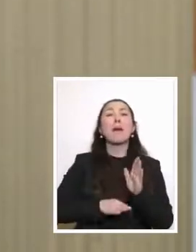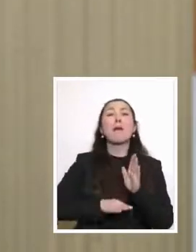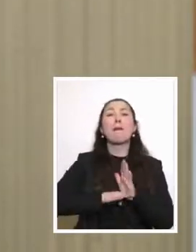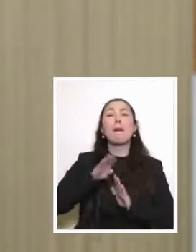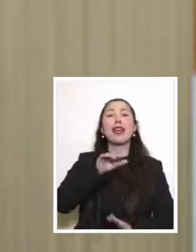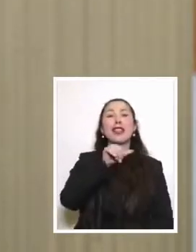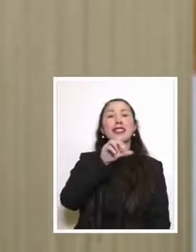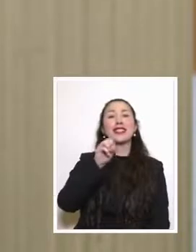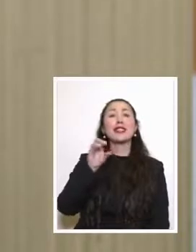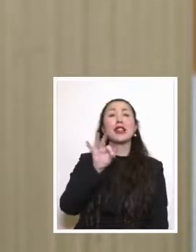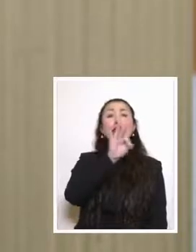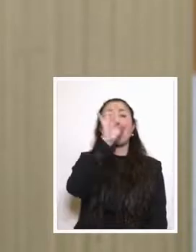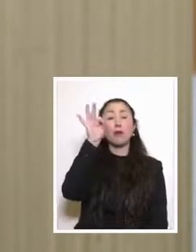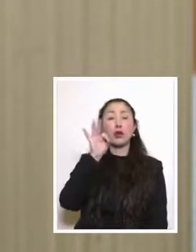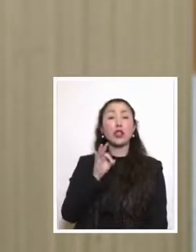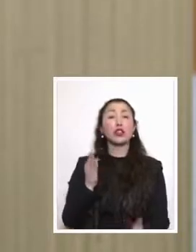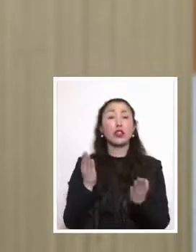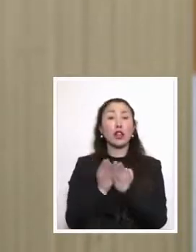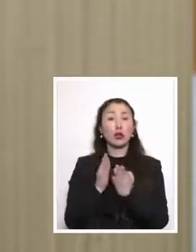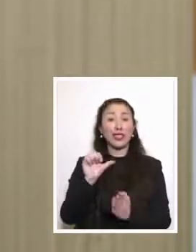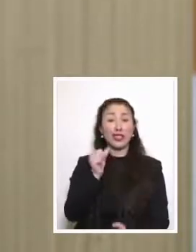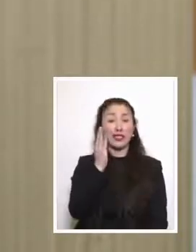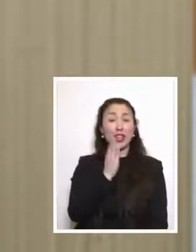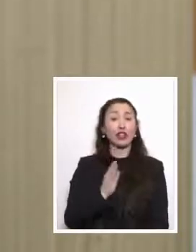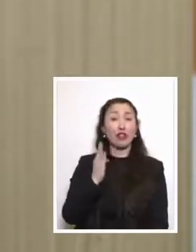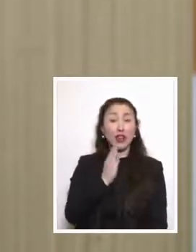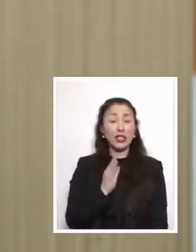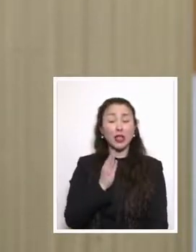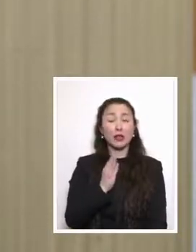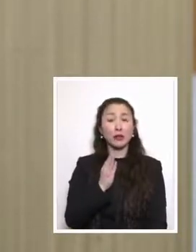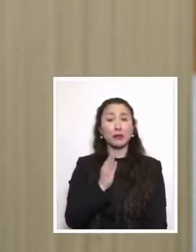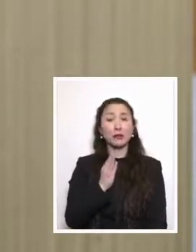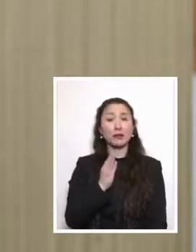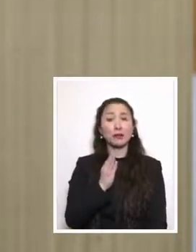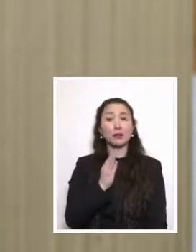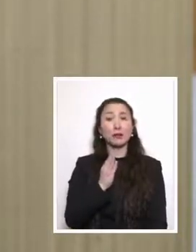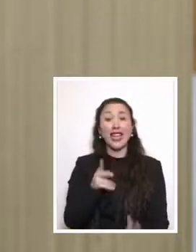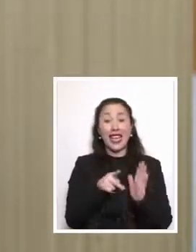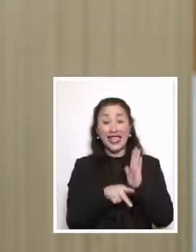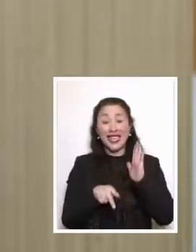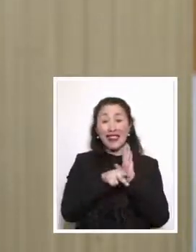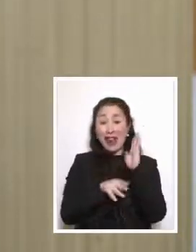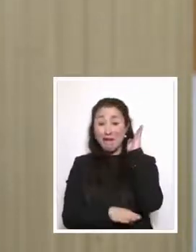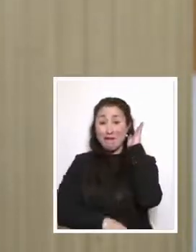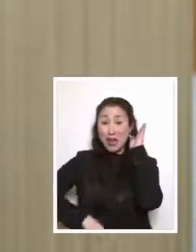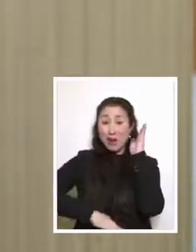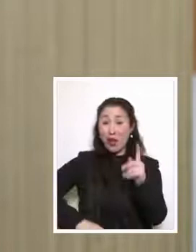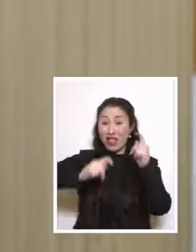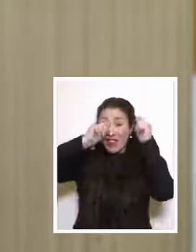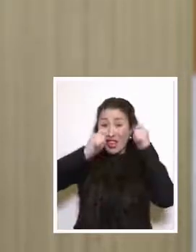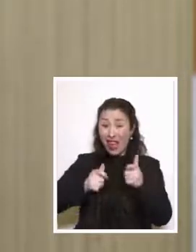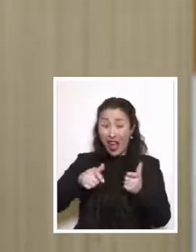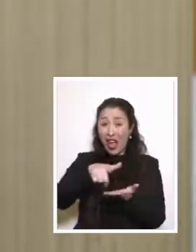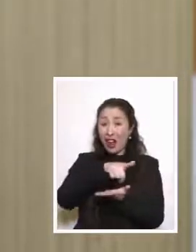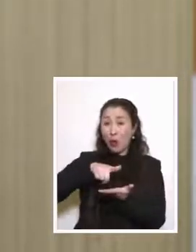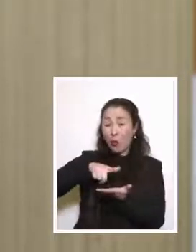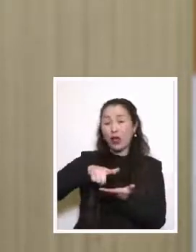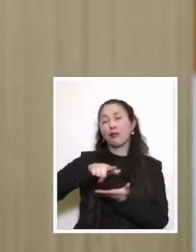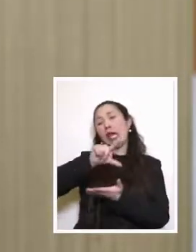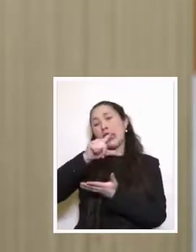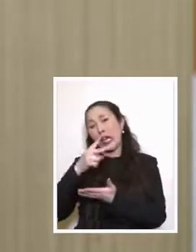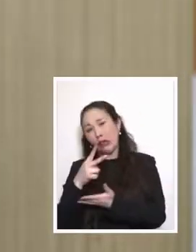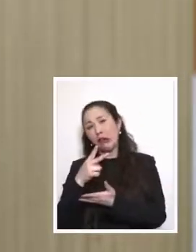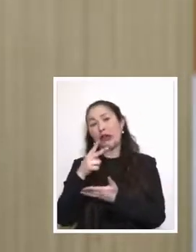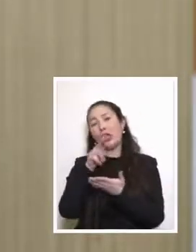de los estudiantes de sexto grado no alcanzan el nivel mínimo de competencias en lenguaje, matemáticas